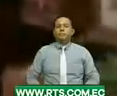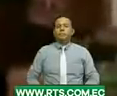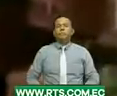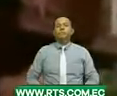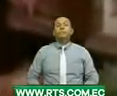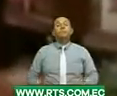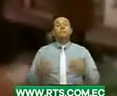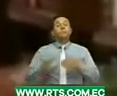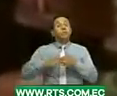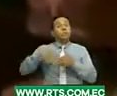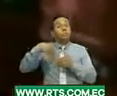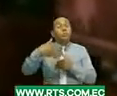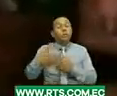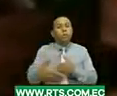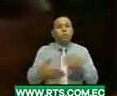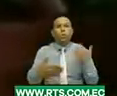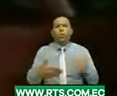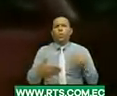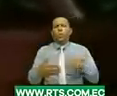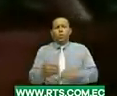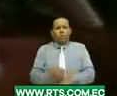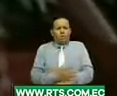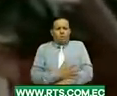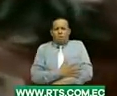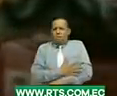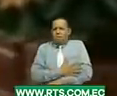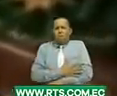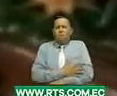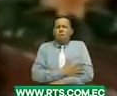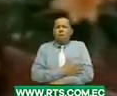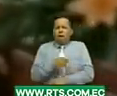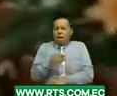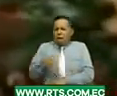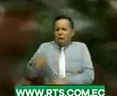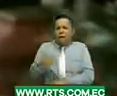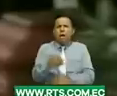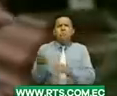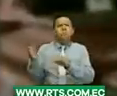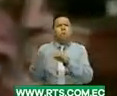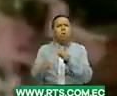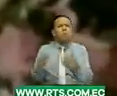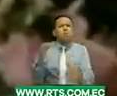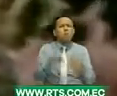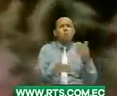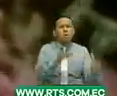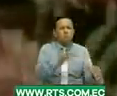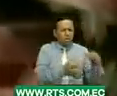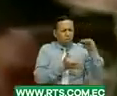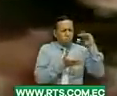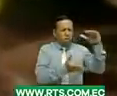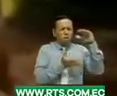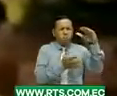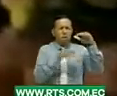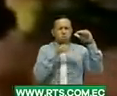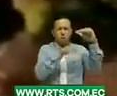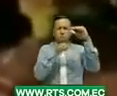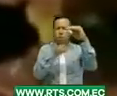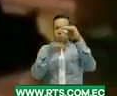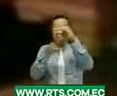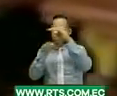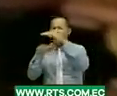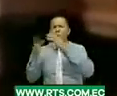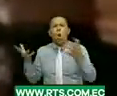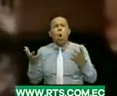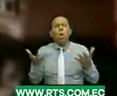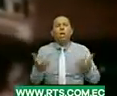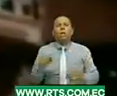más adelante, impactantes, centenares de cadáveres permanecen en ataúdes, apilados en carpas, al no haber lugar donde enterrarlos. Esto